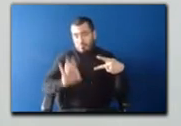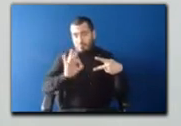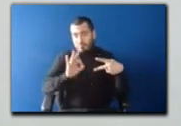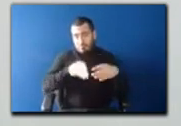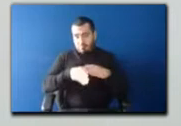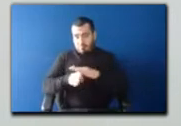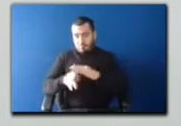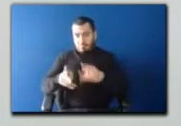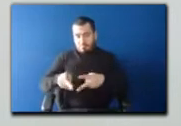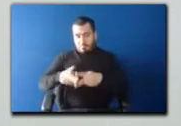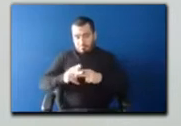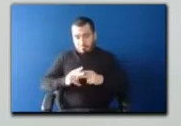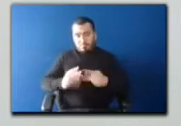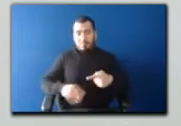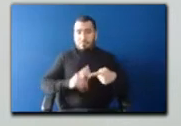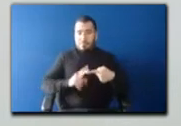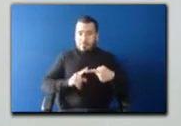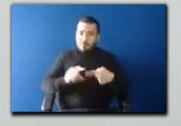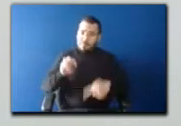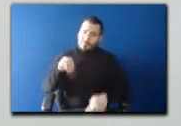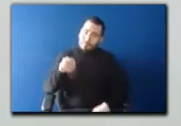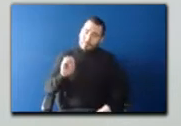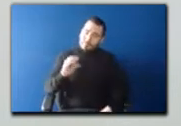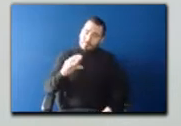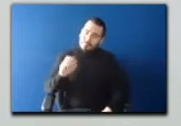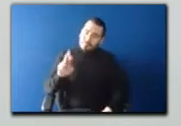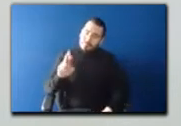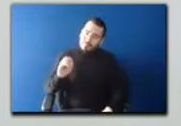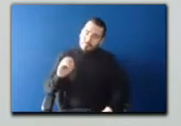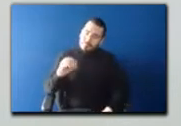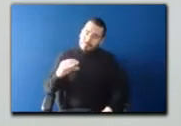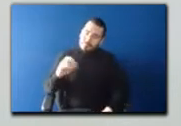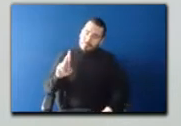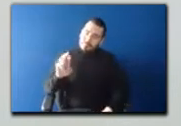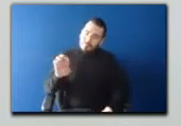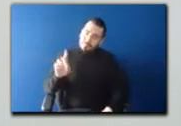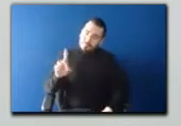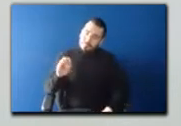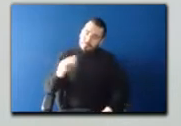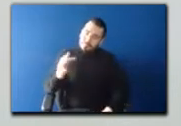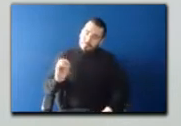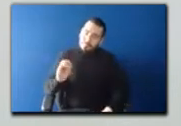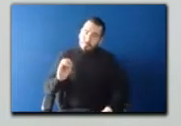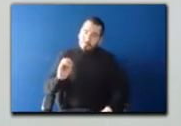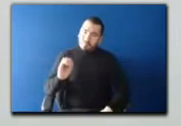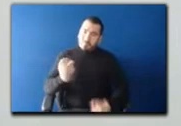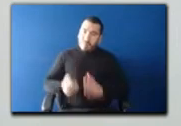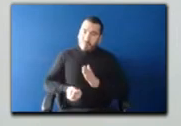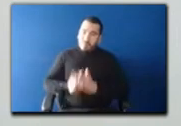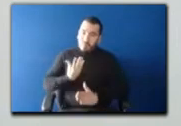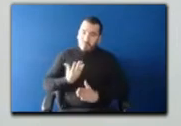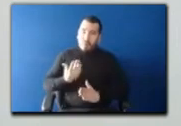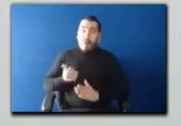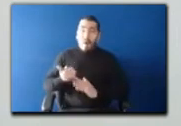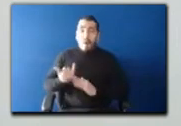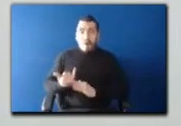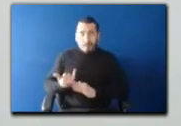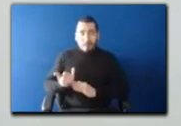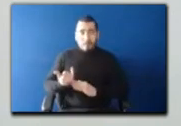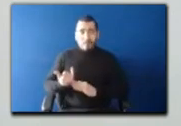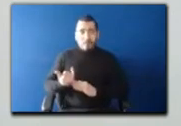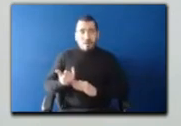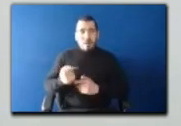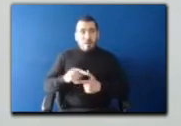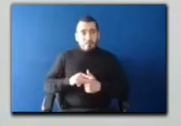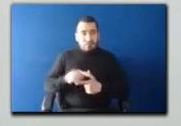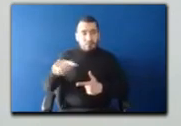Uno, microcrédito. El microcrédito es un producto que hoy está teniendo de alguna manera unas tasas de crecimiento importantes, está